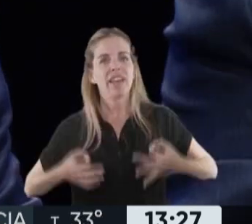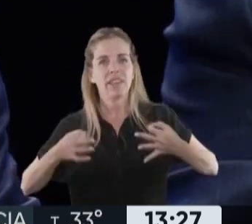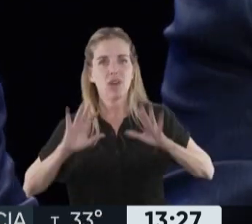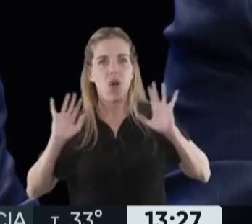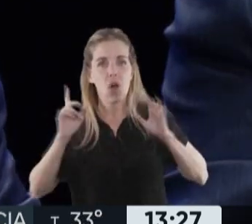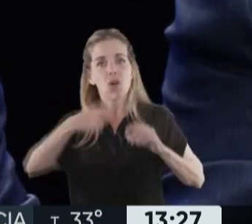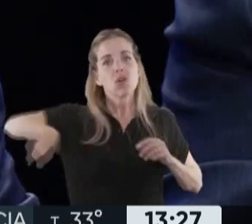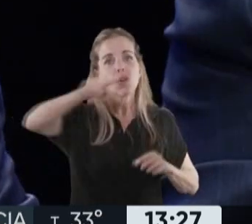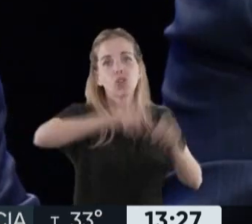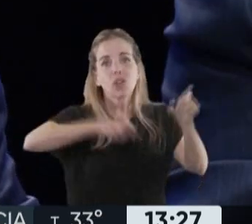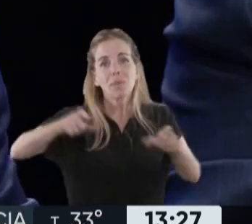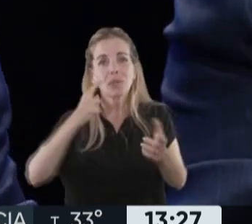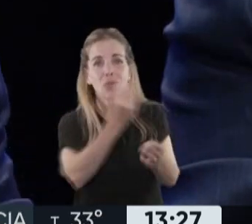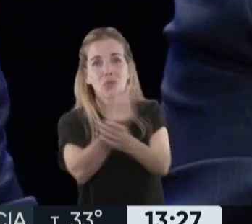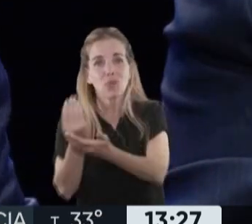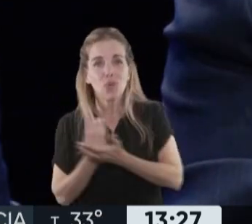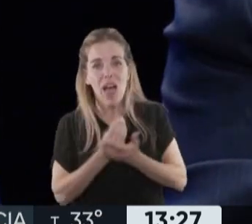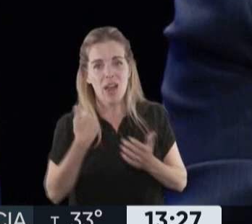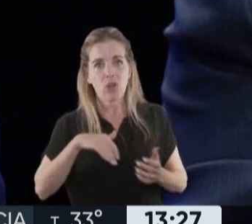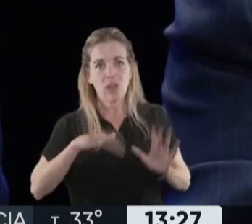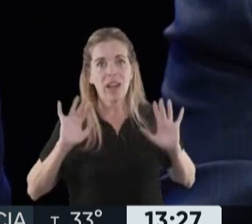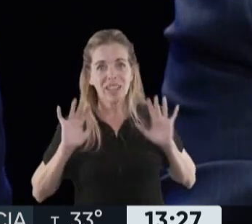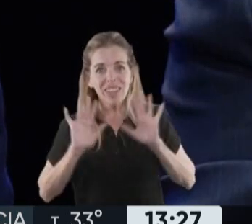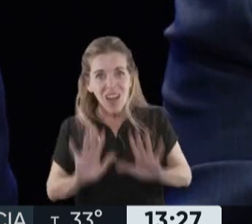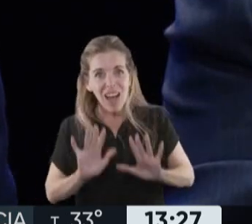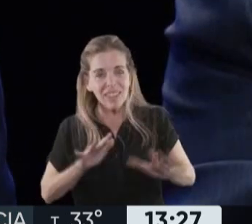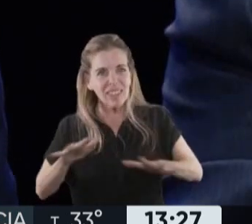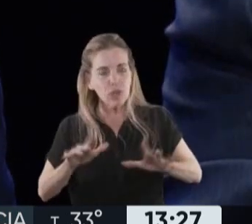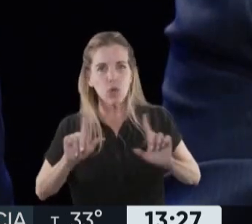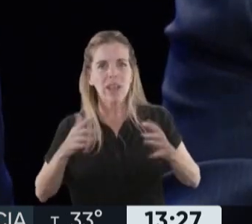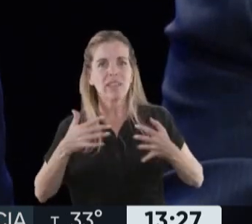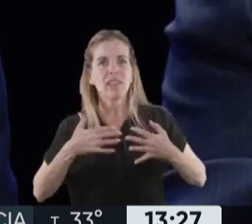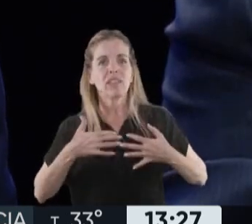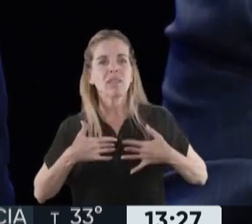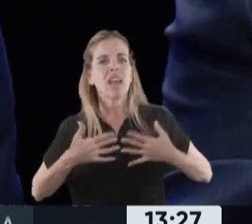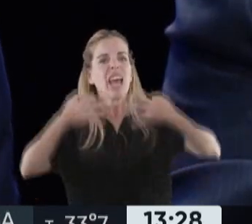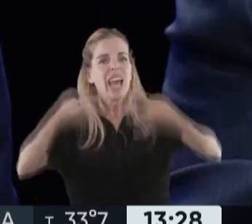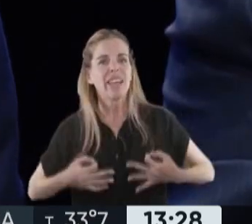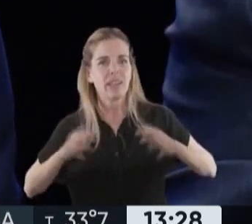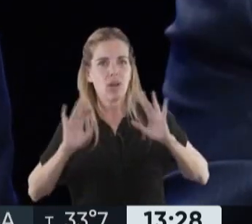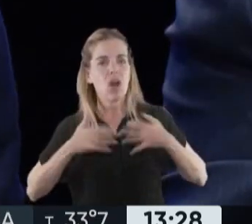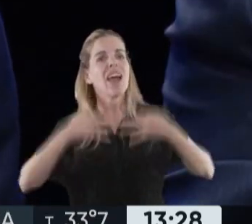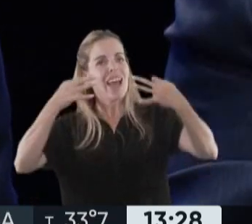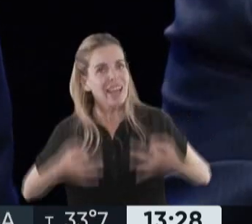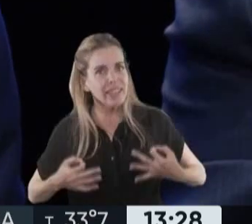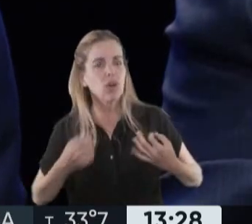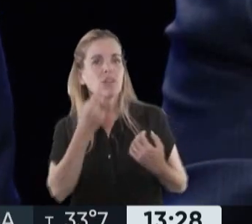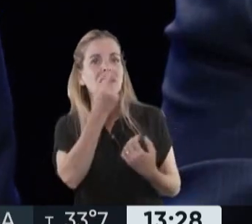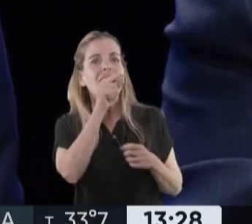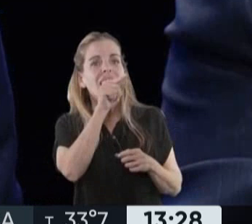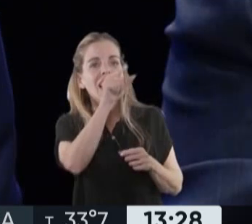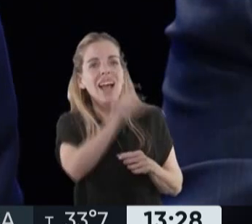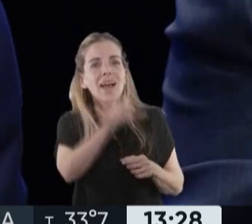que somos, no es ético. Lo ético es que cada argentino tenga la